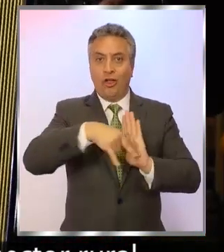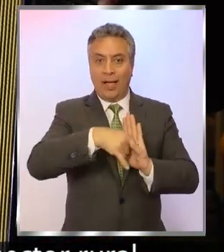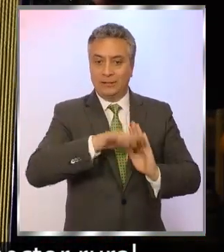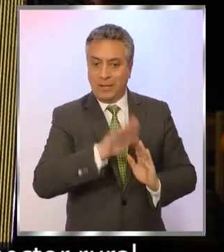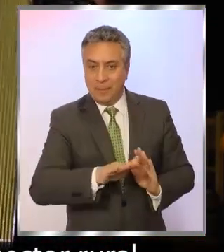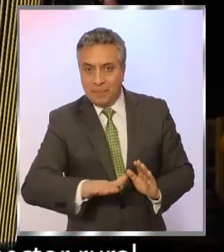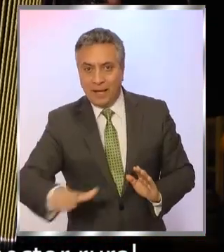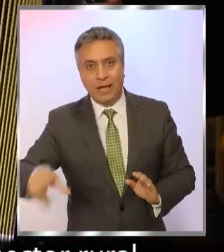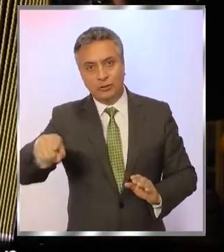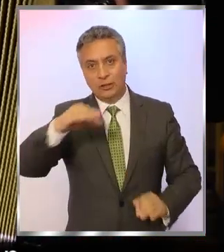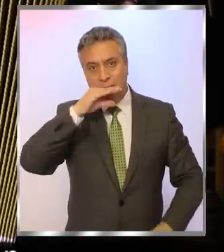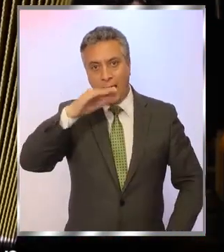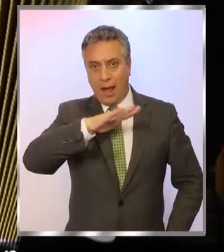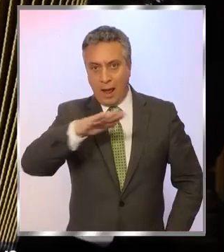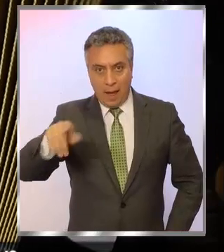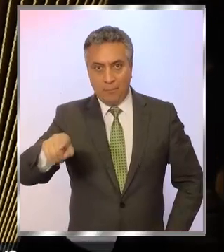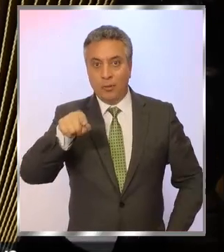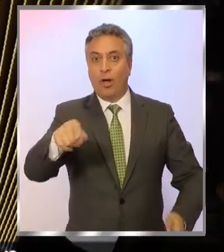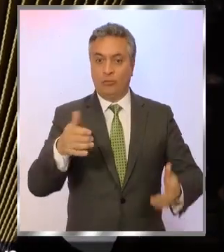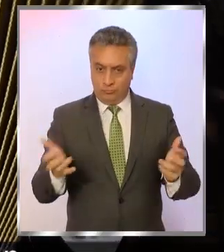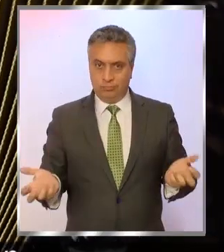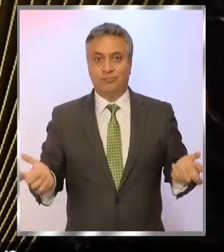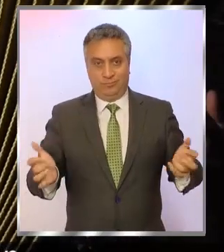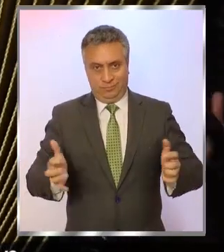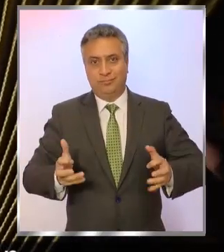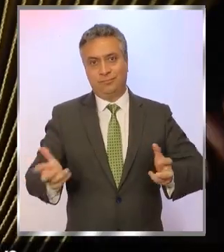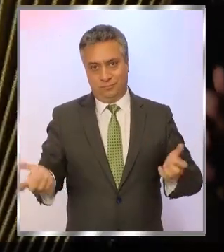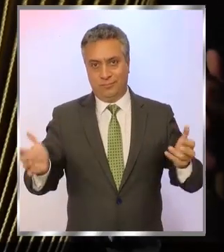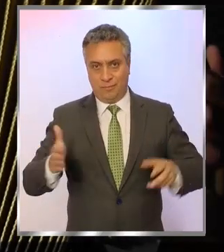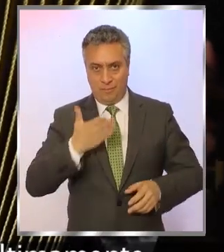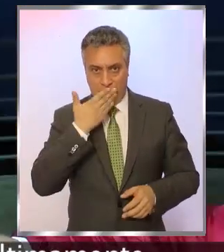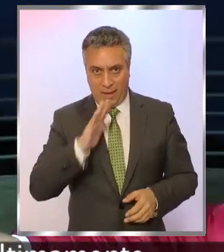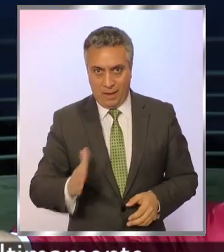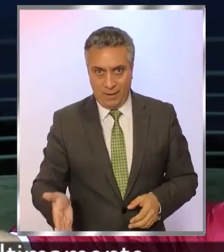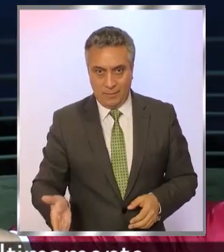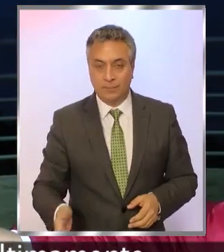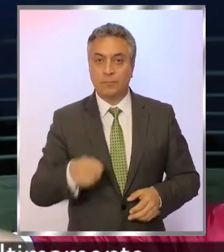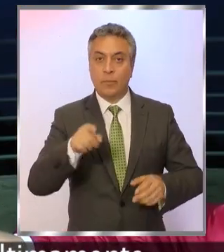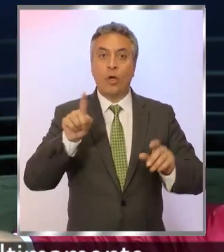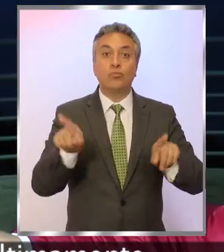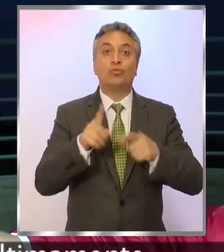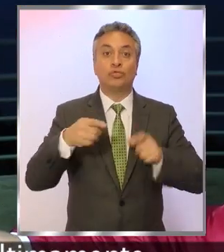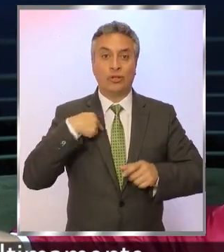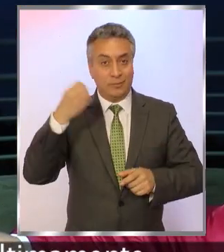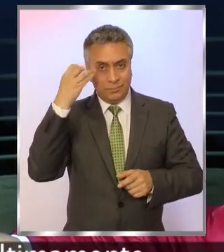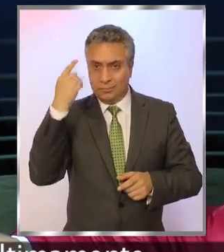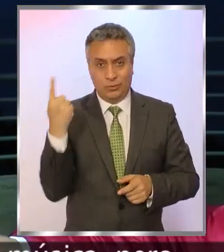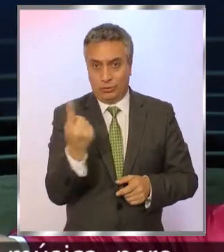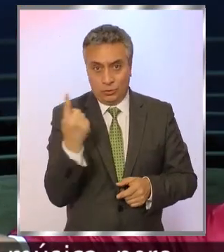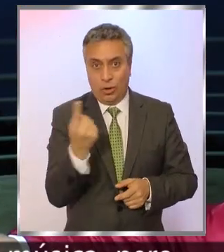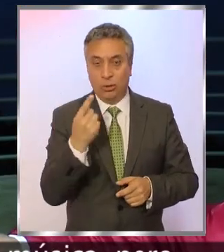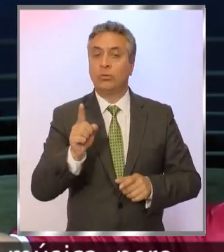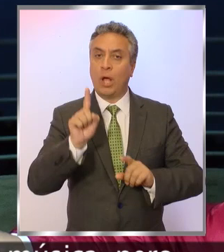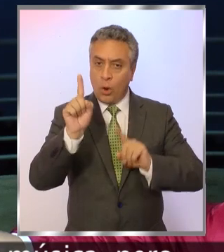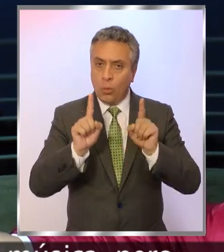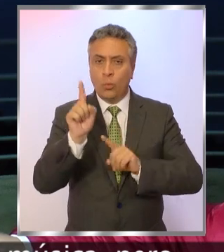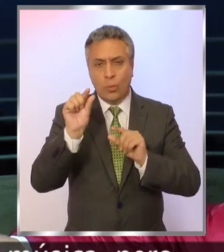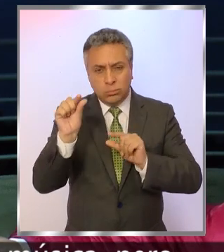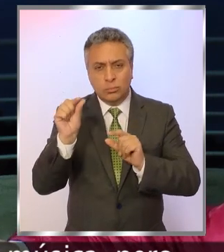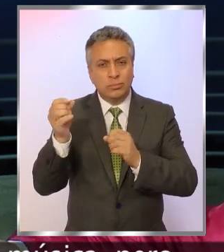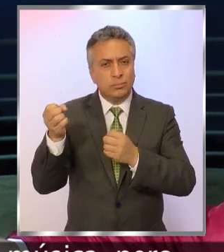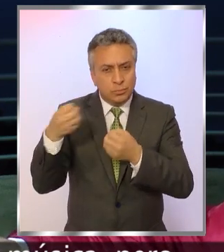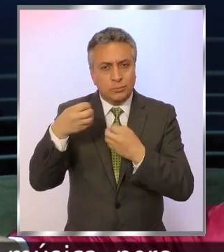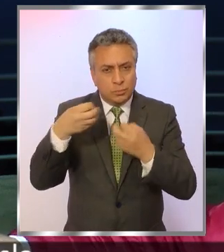pequeños del sector rural su arte tocar acordeón música autodidacta que bueno con últimamente con algunos pequeños cursos de